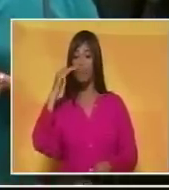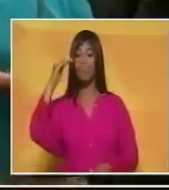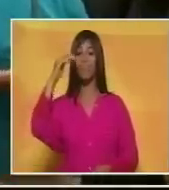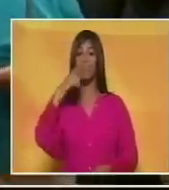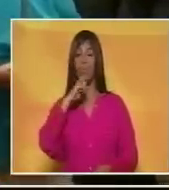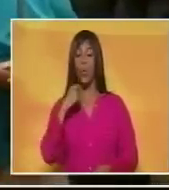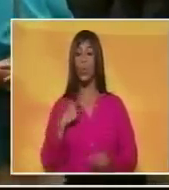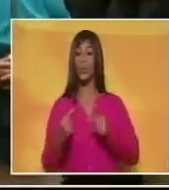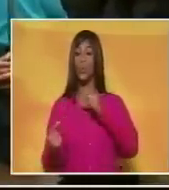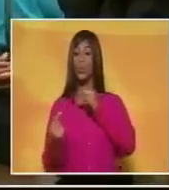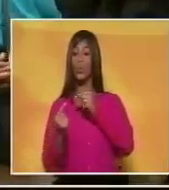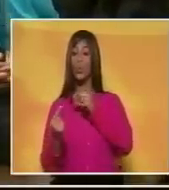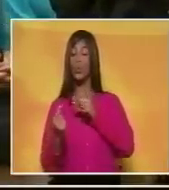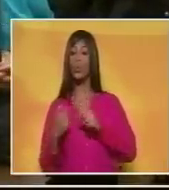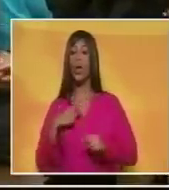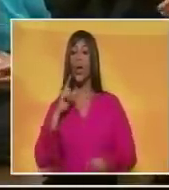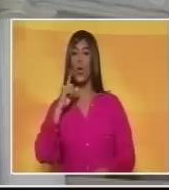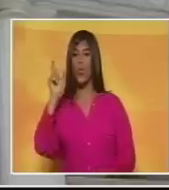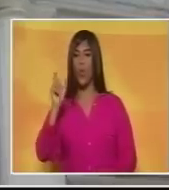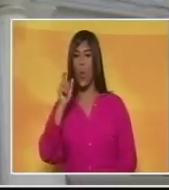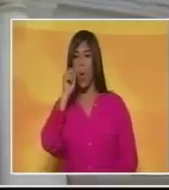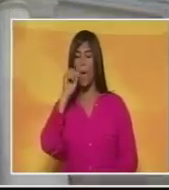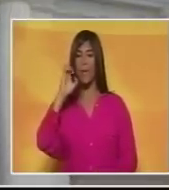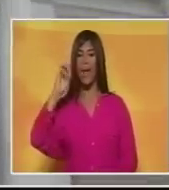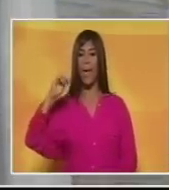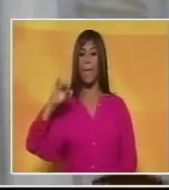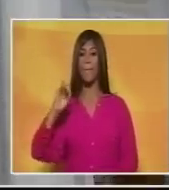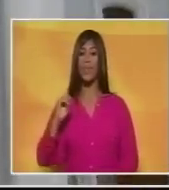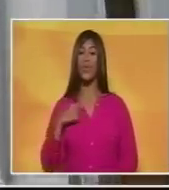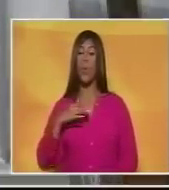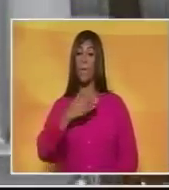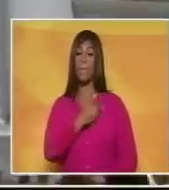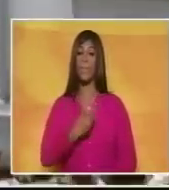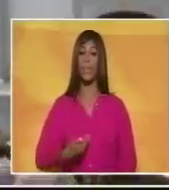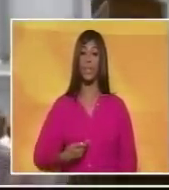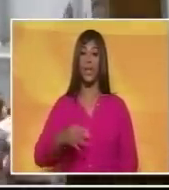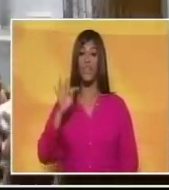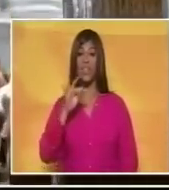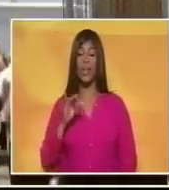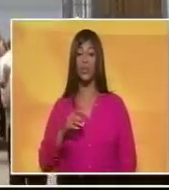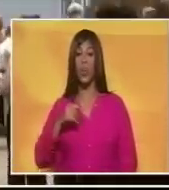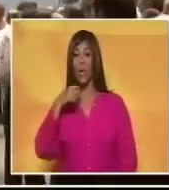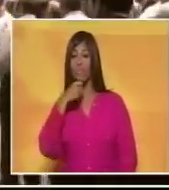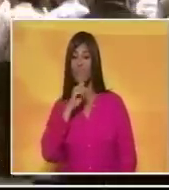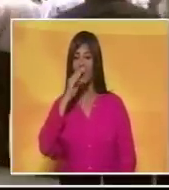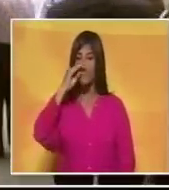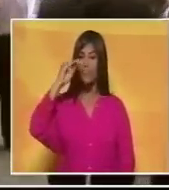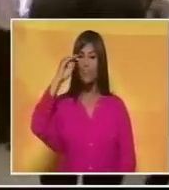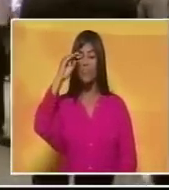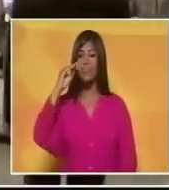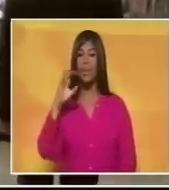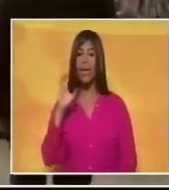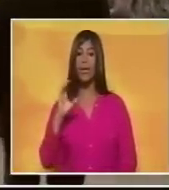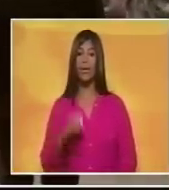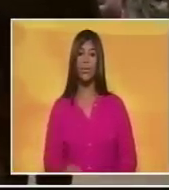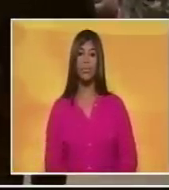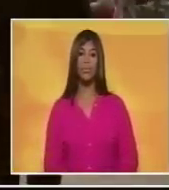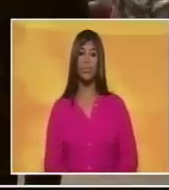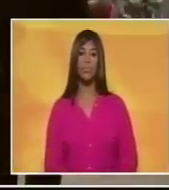Vamos a conversar con Emilio Lozada, quien es presidente de la Federación de Adultos Mayores de